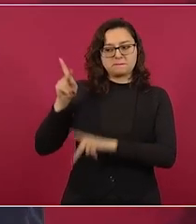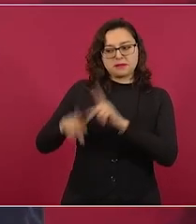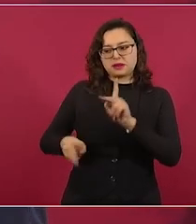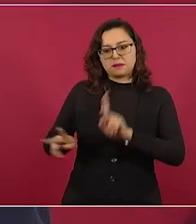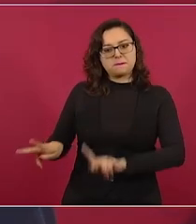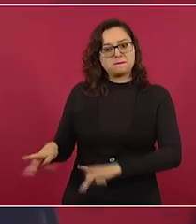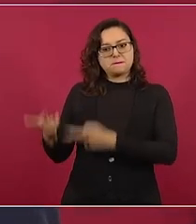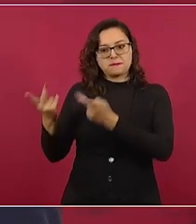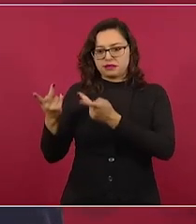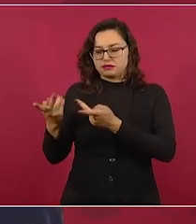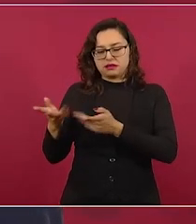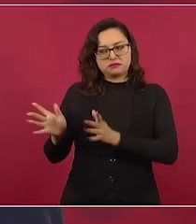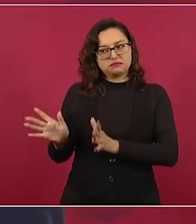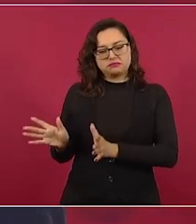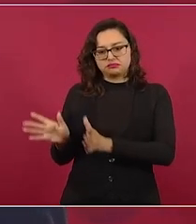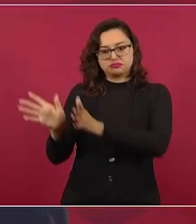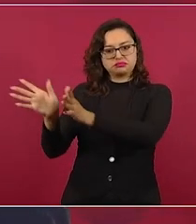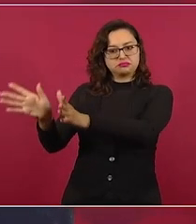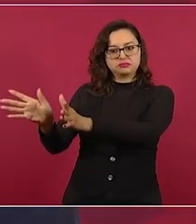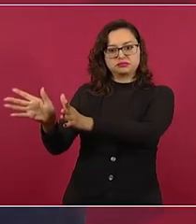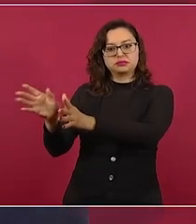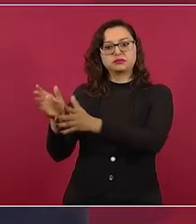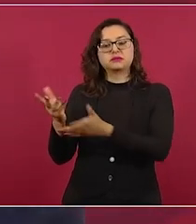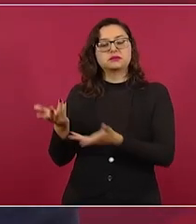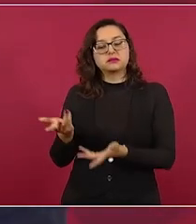pues es bueno porque